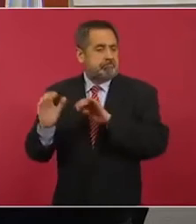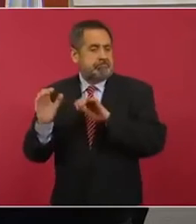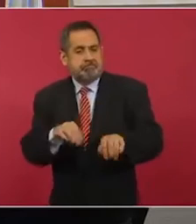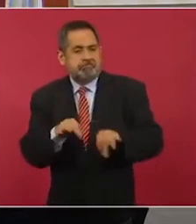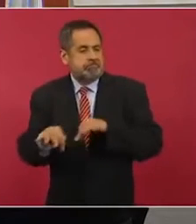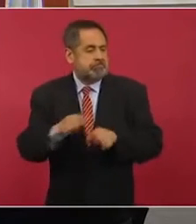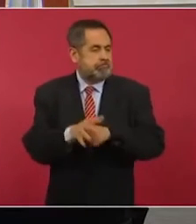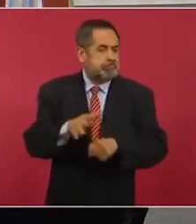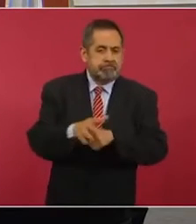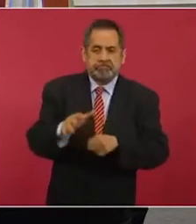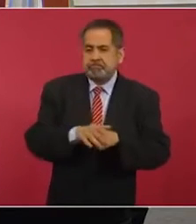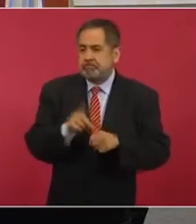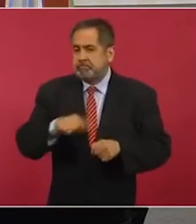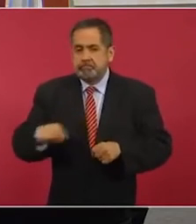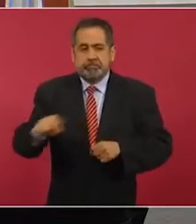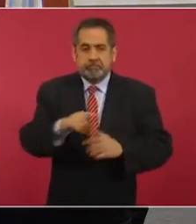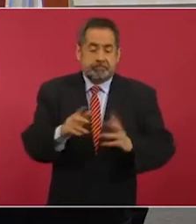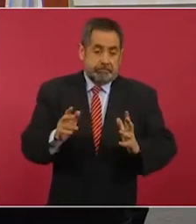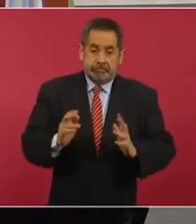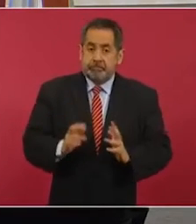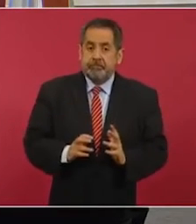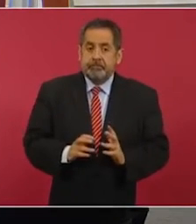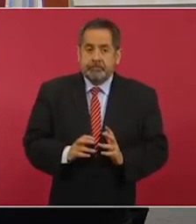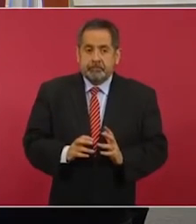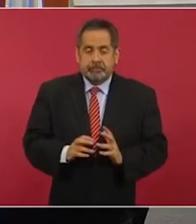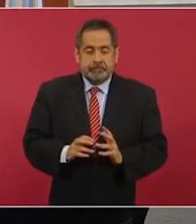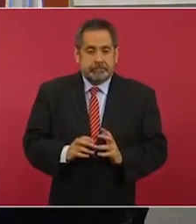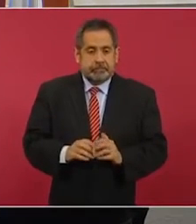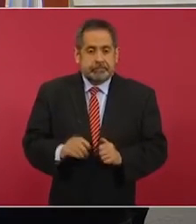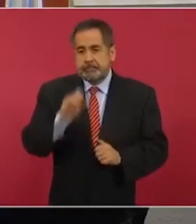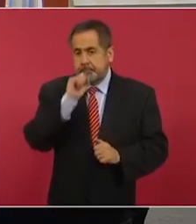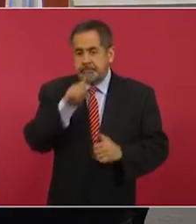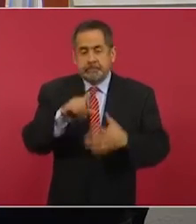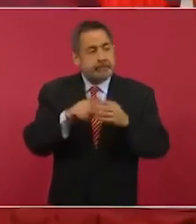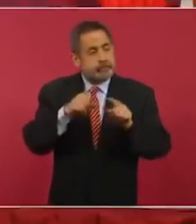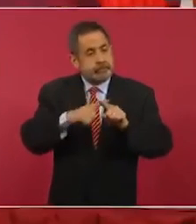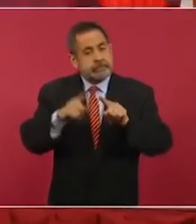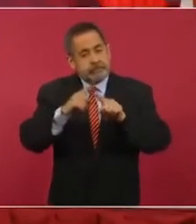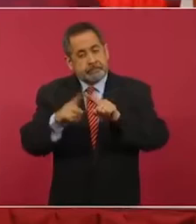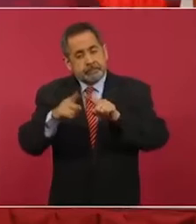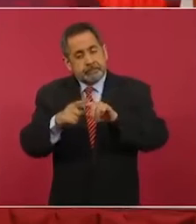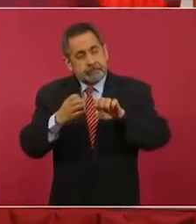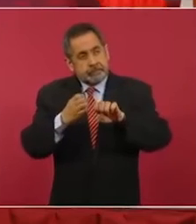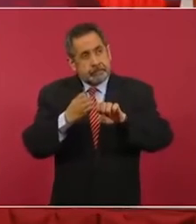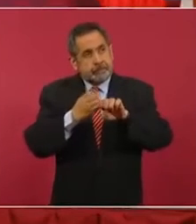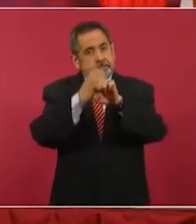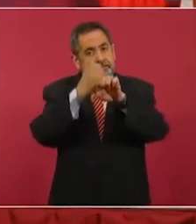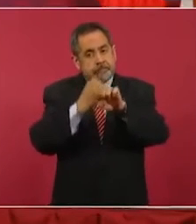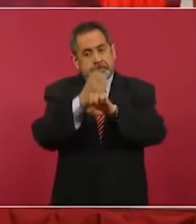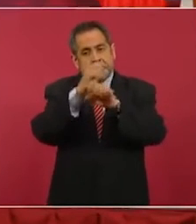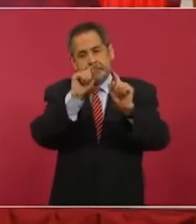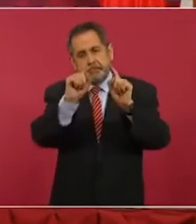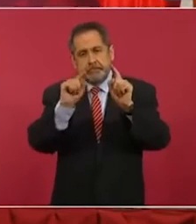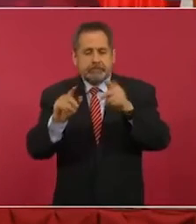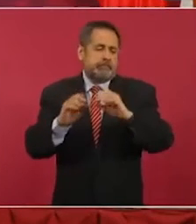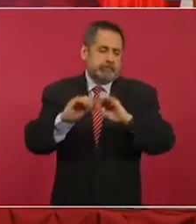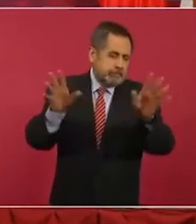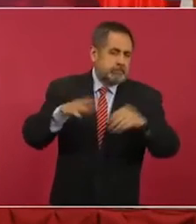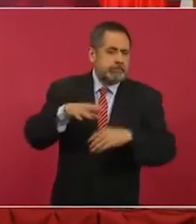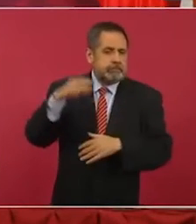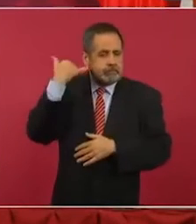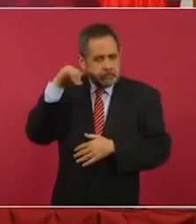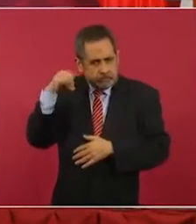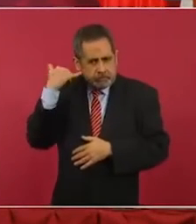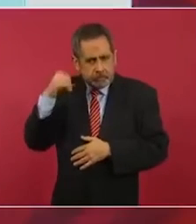Y ya los estados de, desde luego, Yucatán,